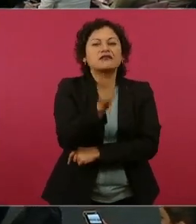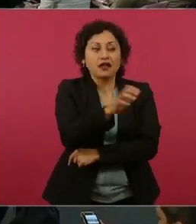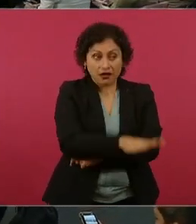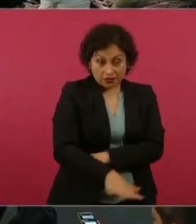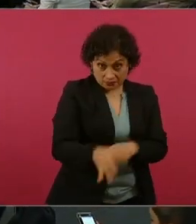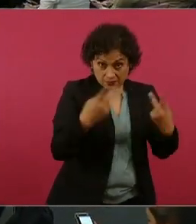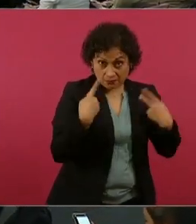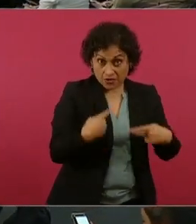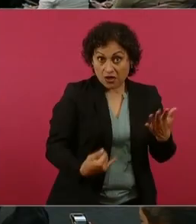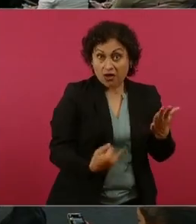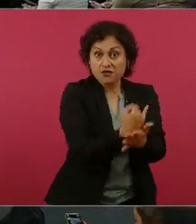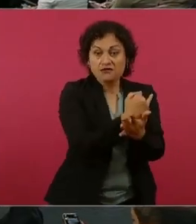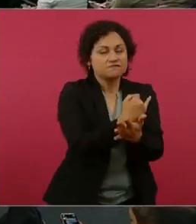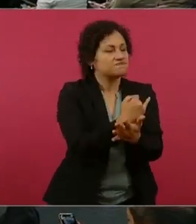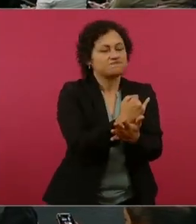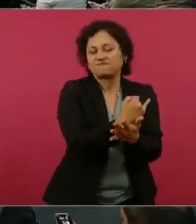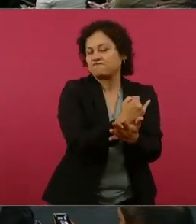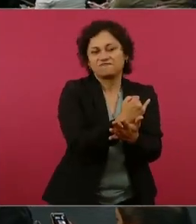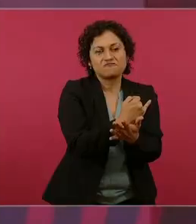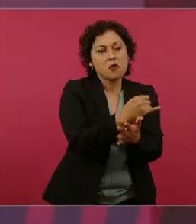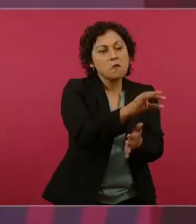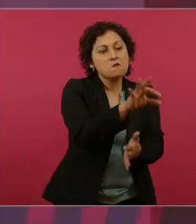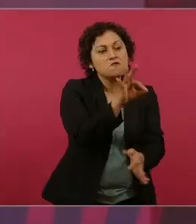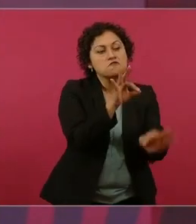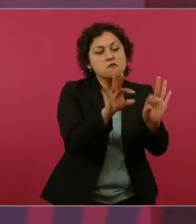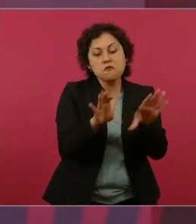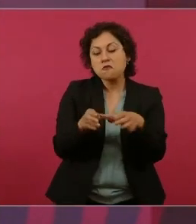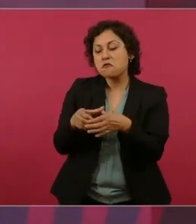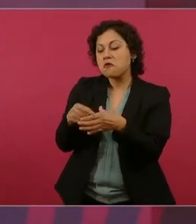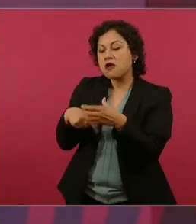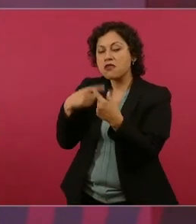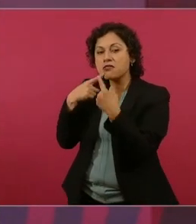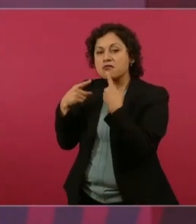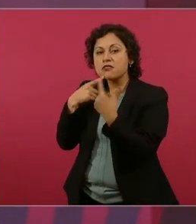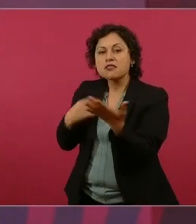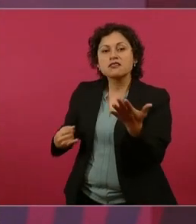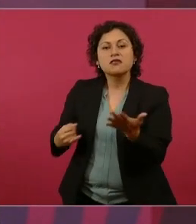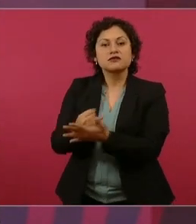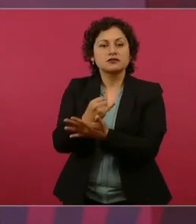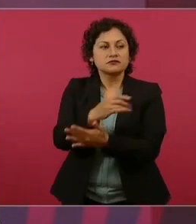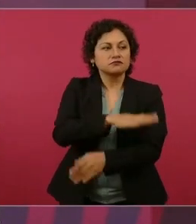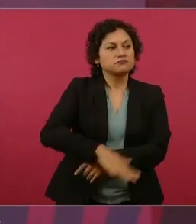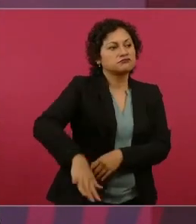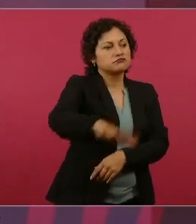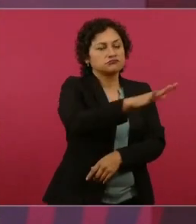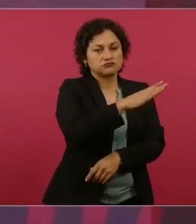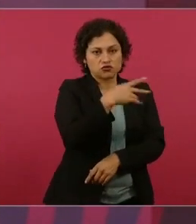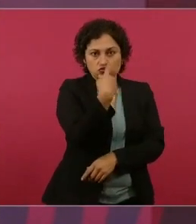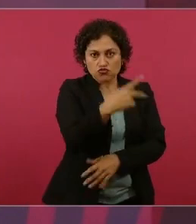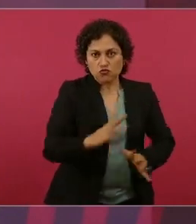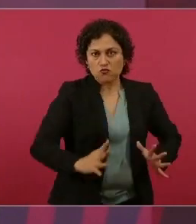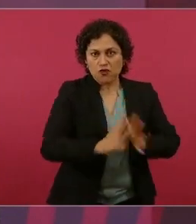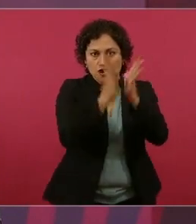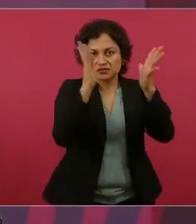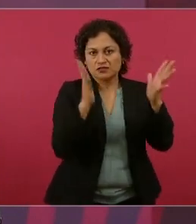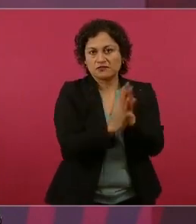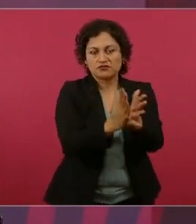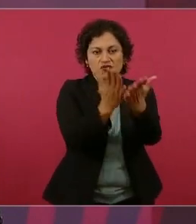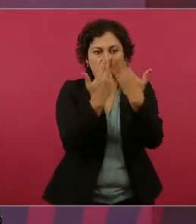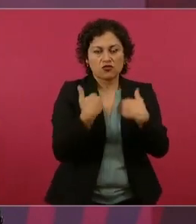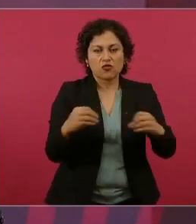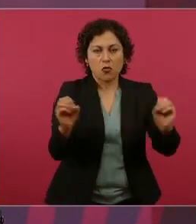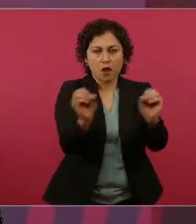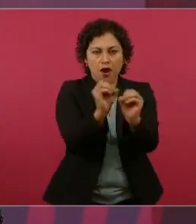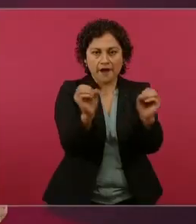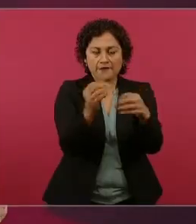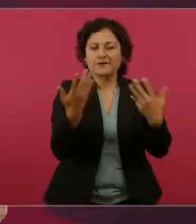no existía. Presidente, Entonces, Perdón. Por eso,